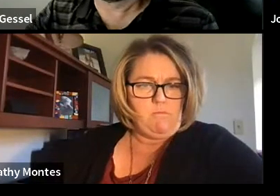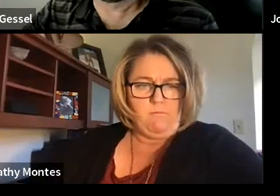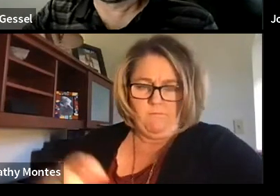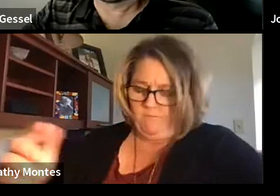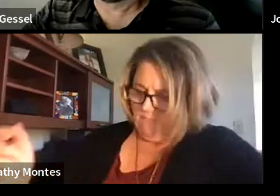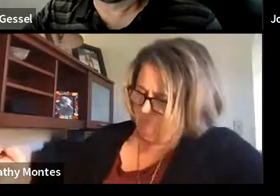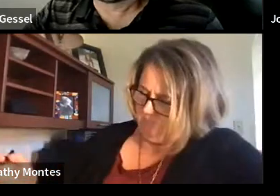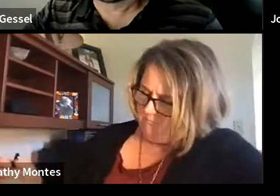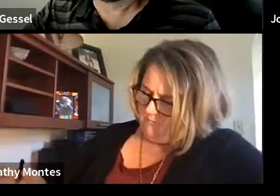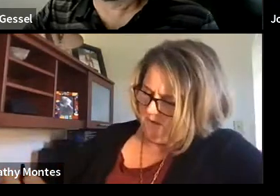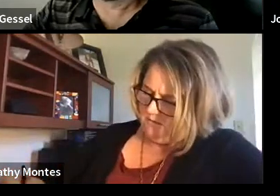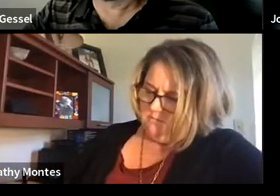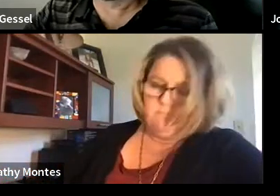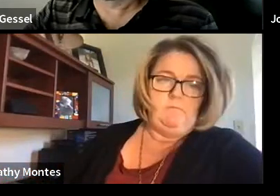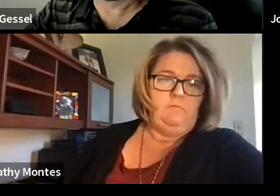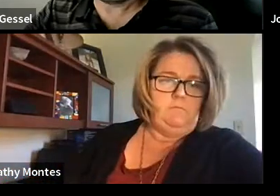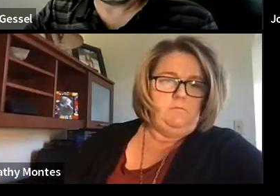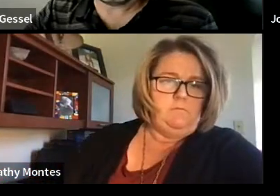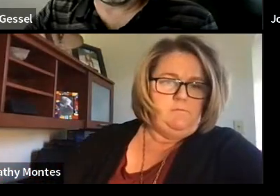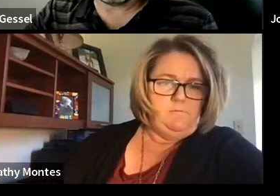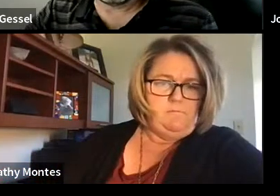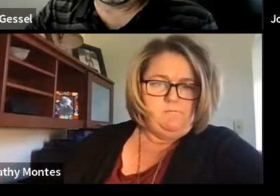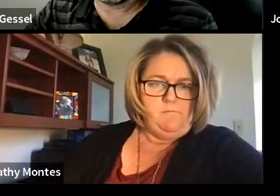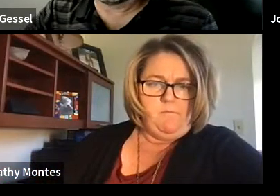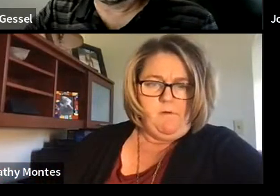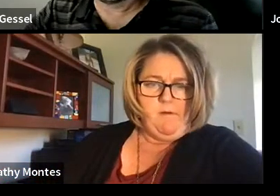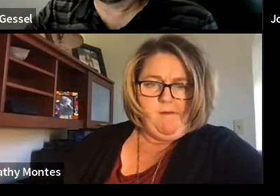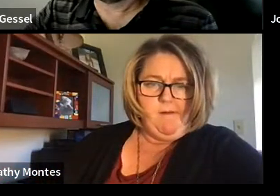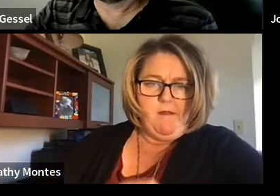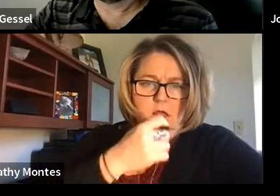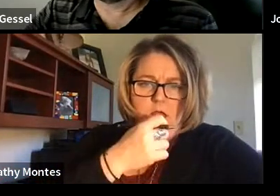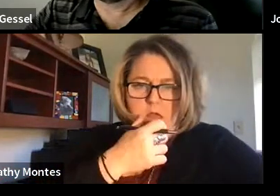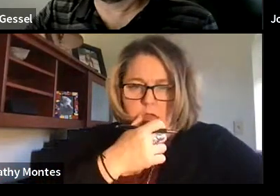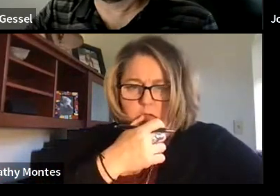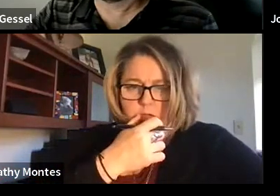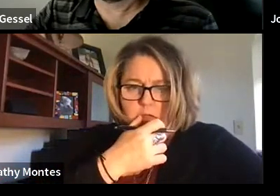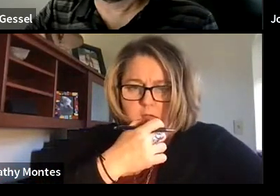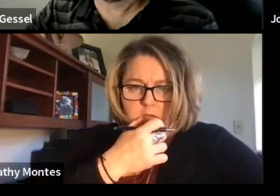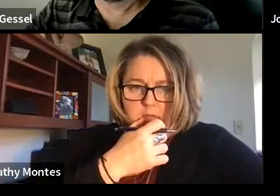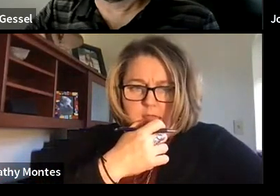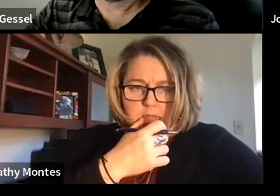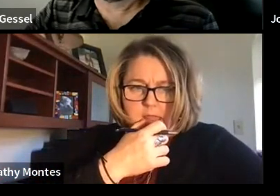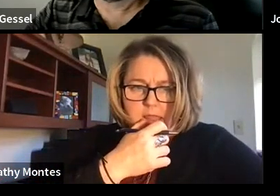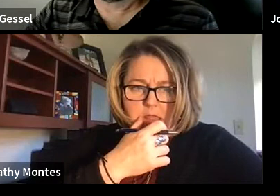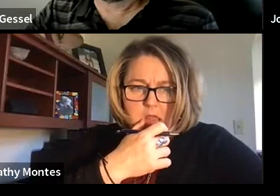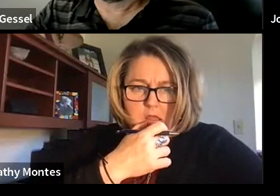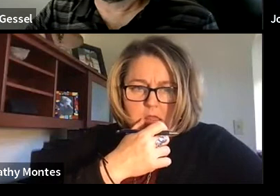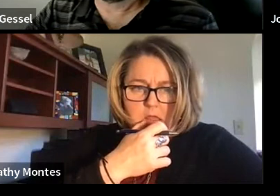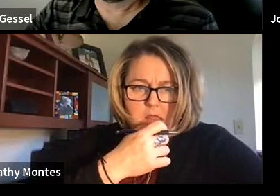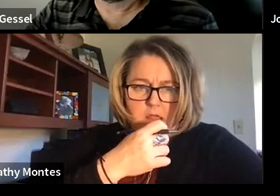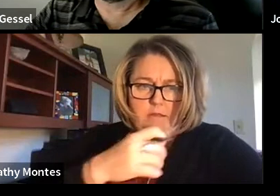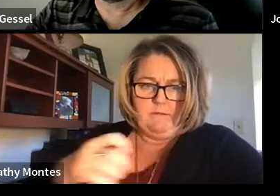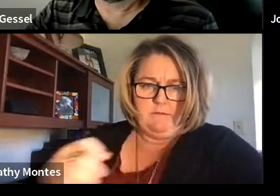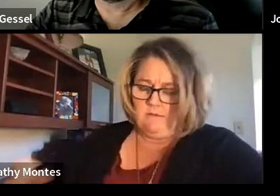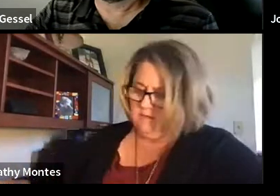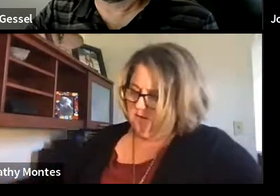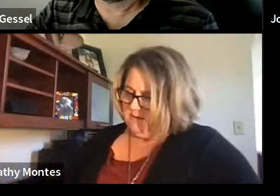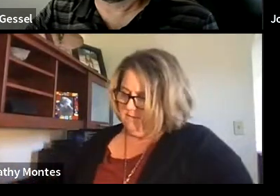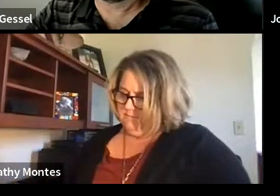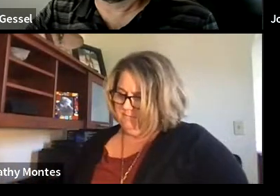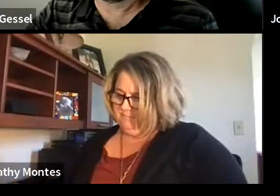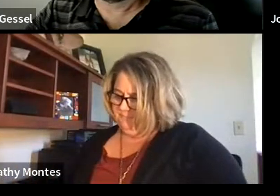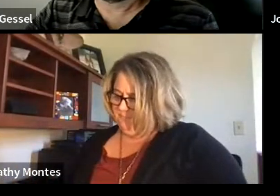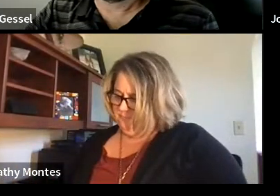esquina inferior derecha de la pantalla. Seleccione Language Interpretation o Interpretación del idioma, luego